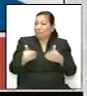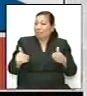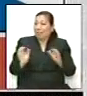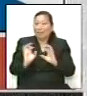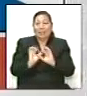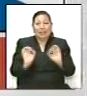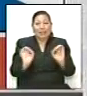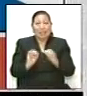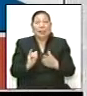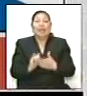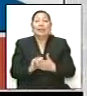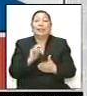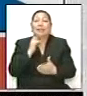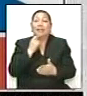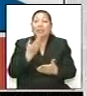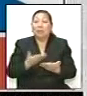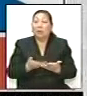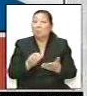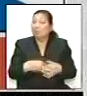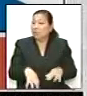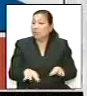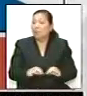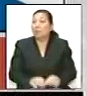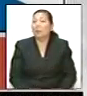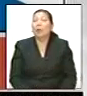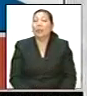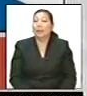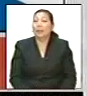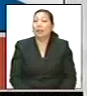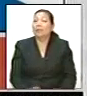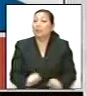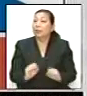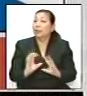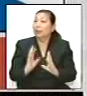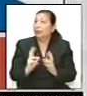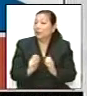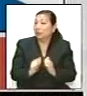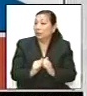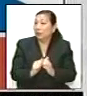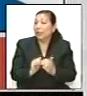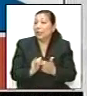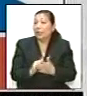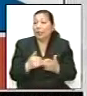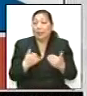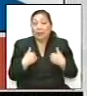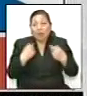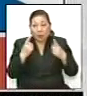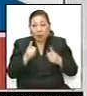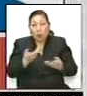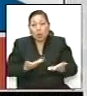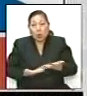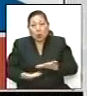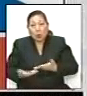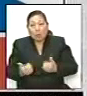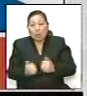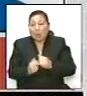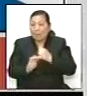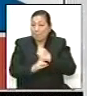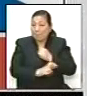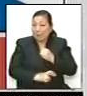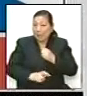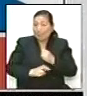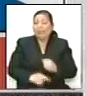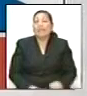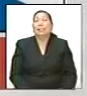llegar a que sean miembros plenos y en este sentido estado asociado es el país que tiene un acuerdo comercial con los cuatro países de la